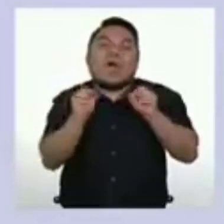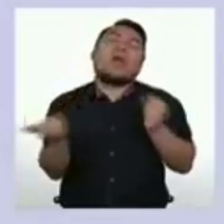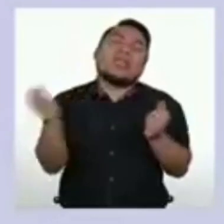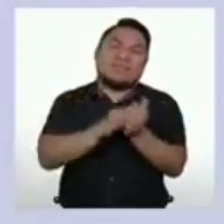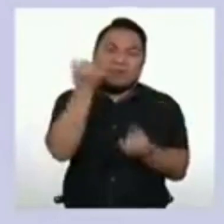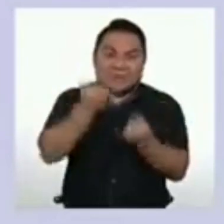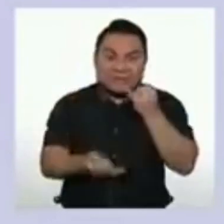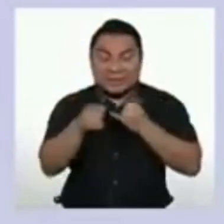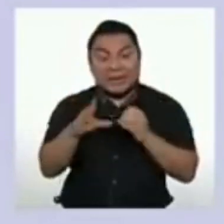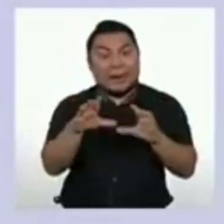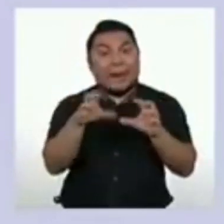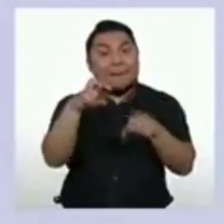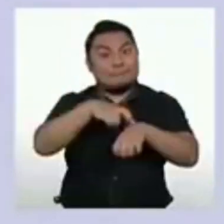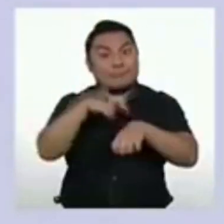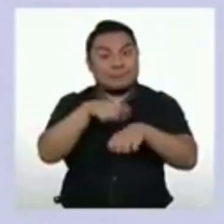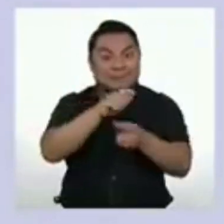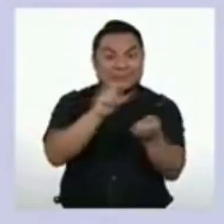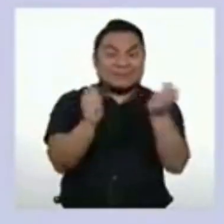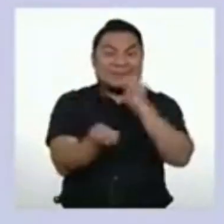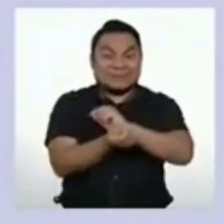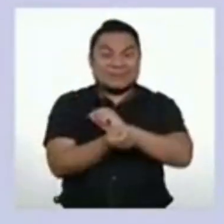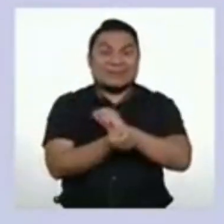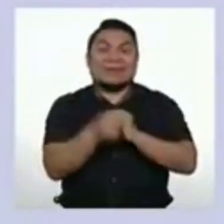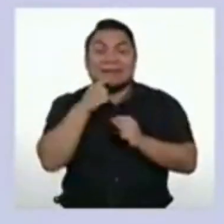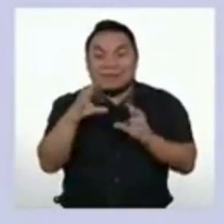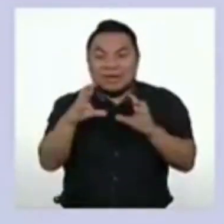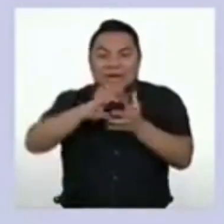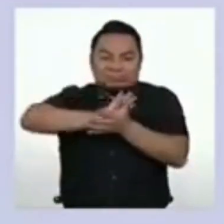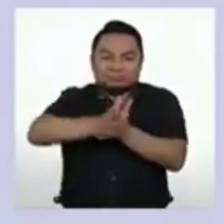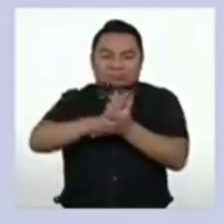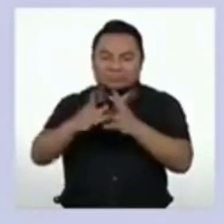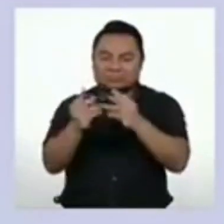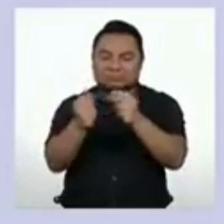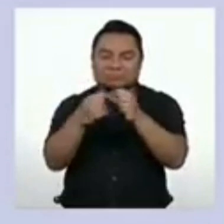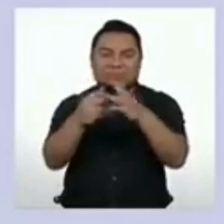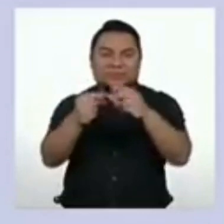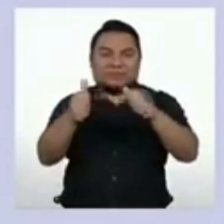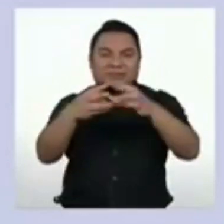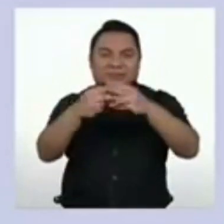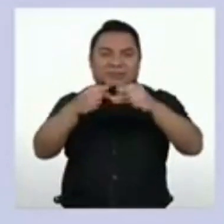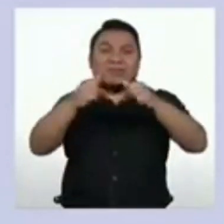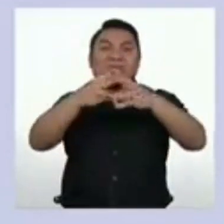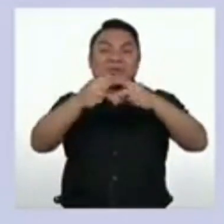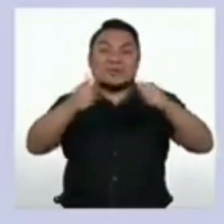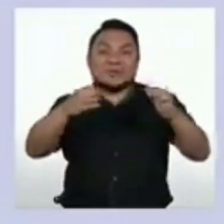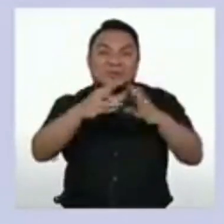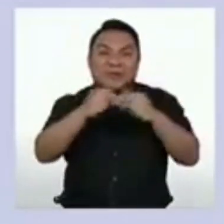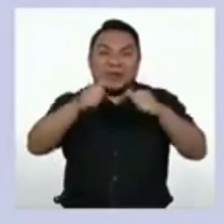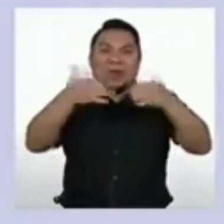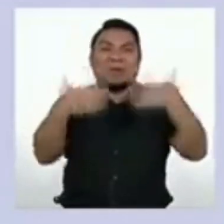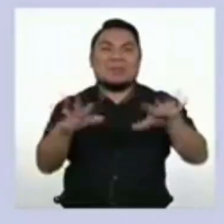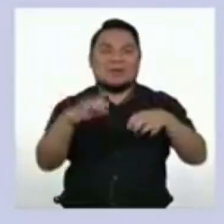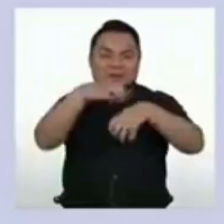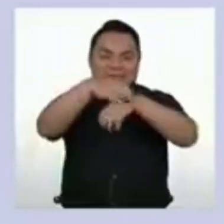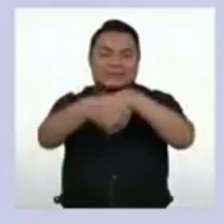Finalmente, las papas deshidratadas, es decir, los chuños se frotan con fuerza entre sí para que pierdan los últimos restos de